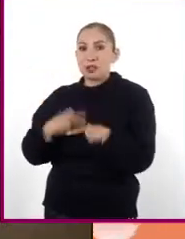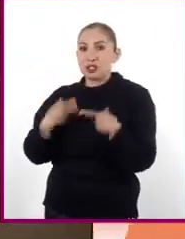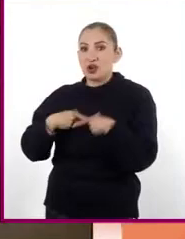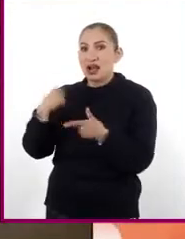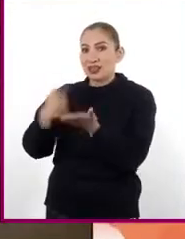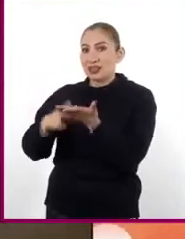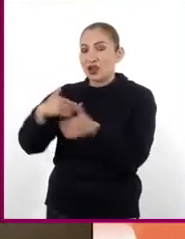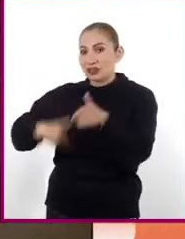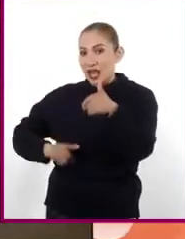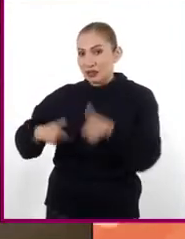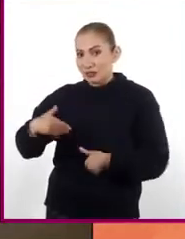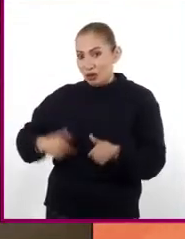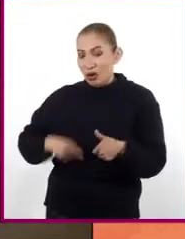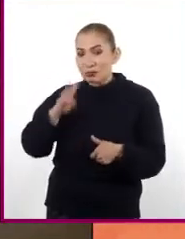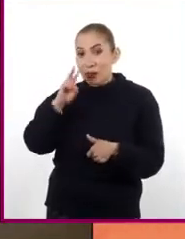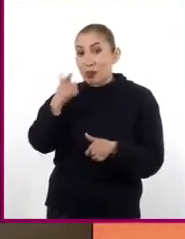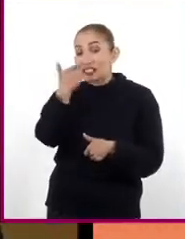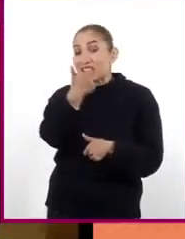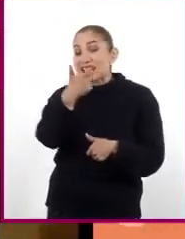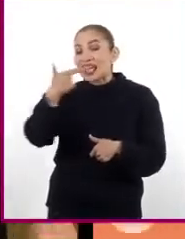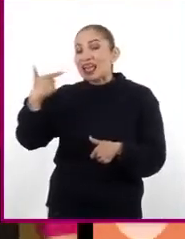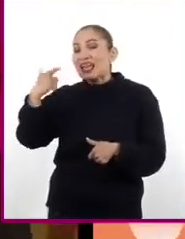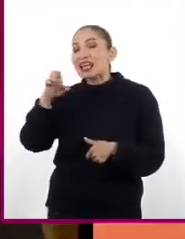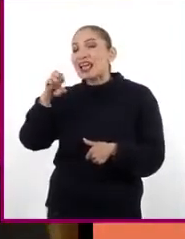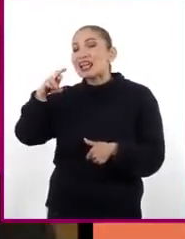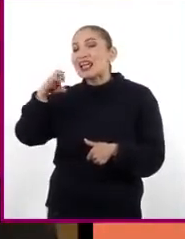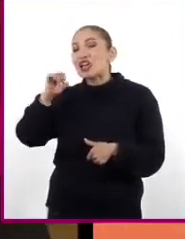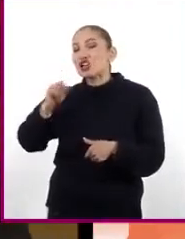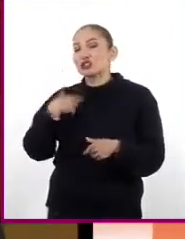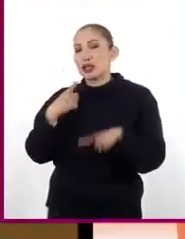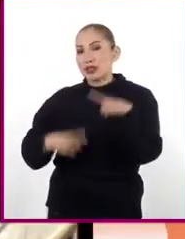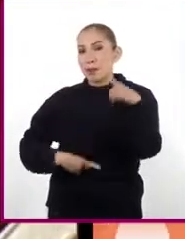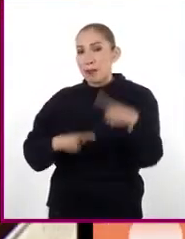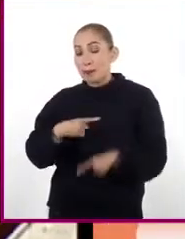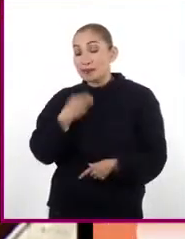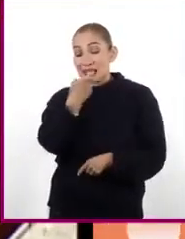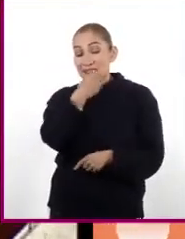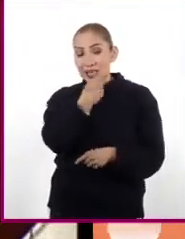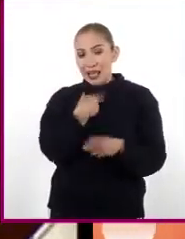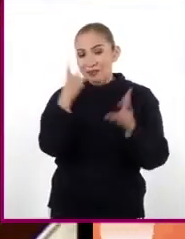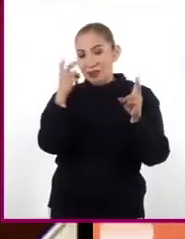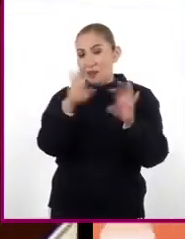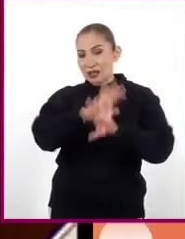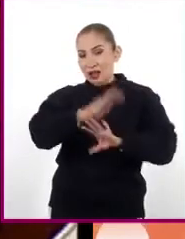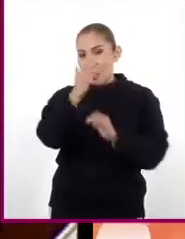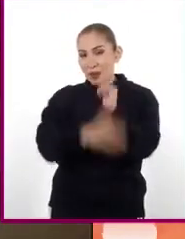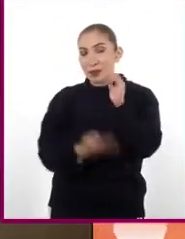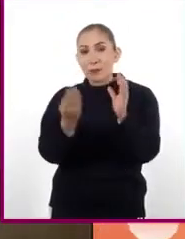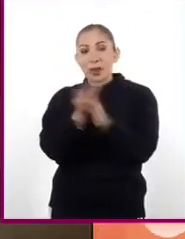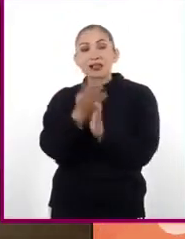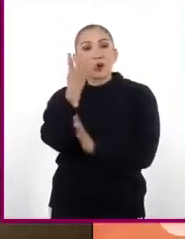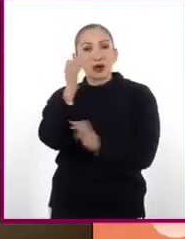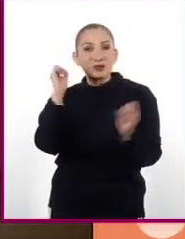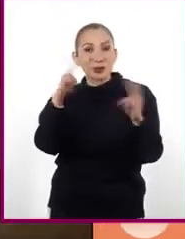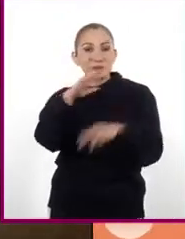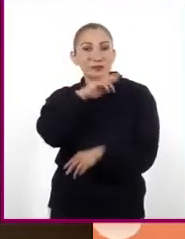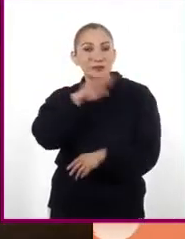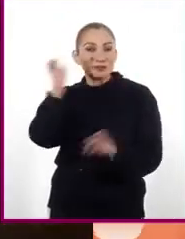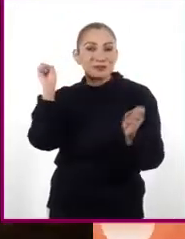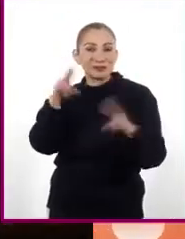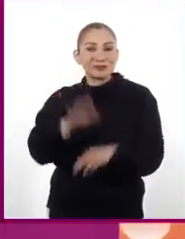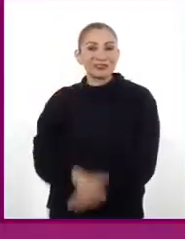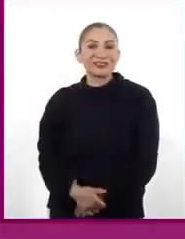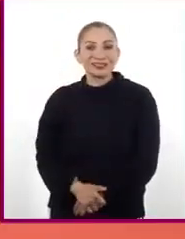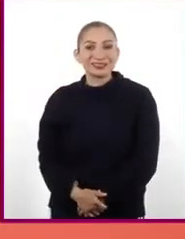personajes y repasamos los 7 géneros dramáticos. Con este programa terminamos el bloque 4. ¡Hasta luego!